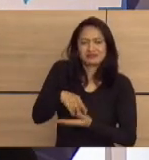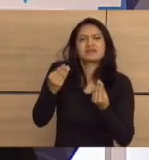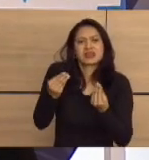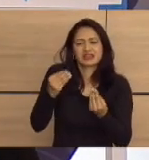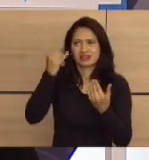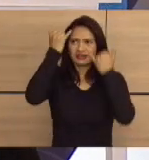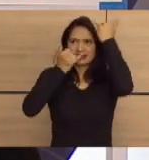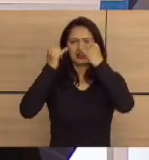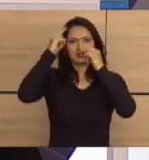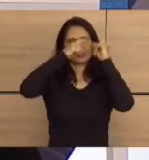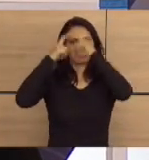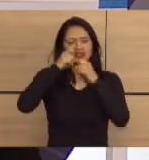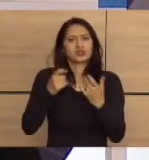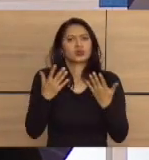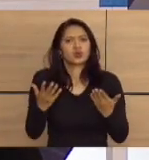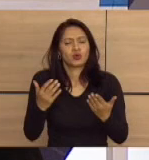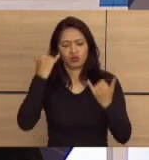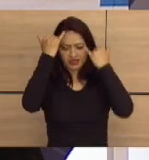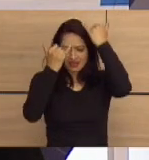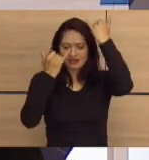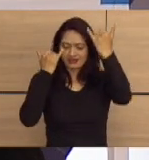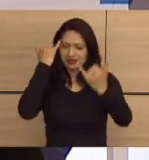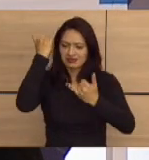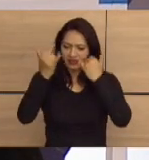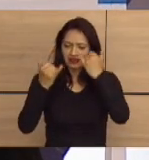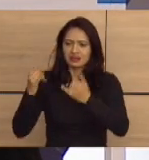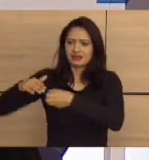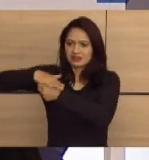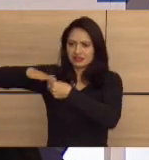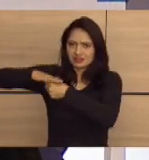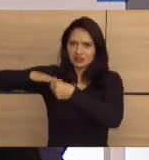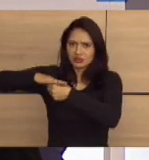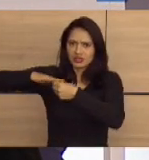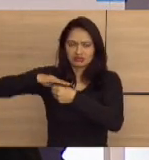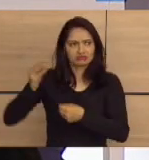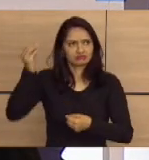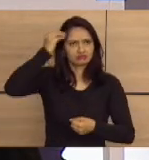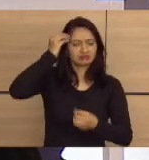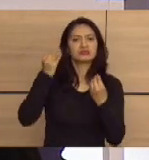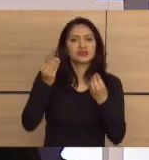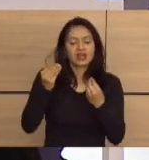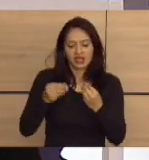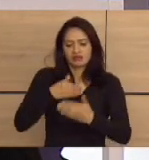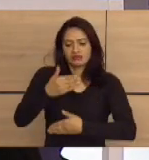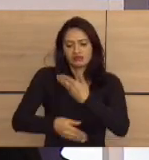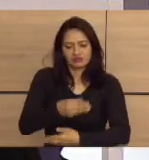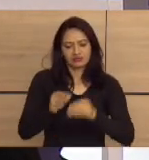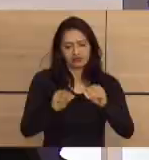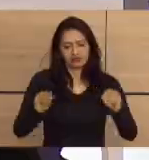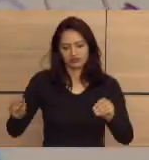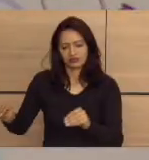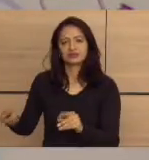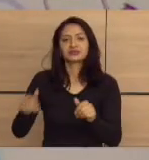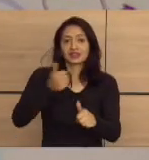de pensar, cómo no quedarnos simplemente en recrear estos hechos o momentos históricos. Es clave para la educación que se construya también desde la